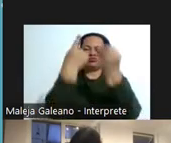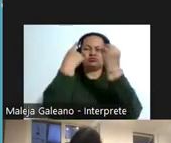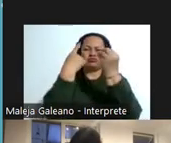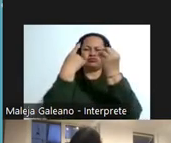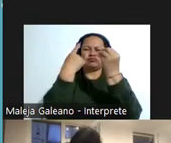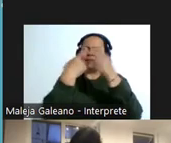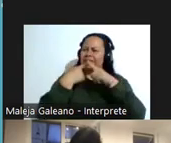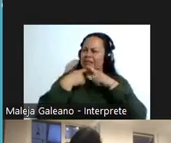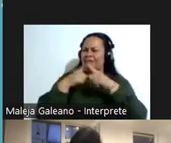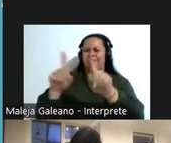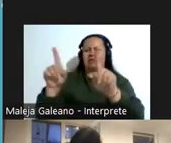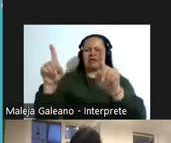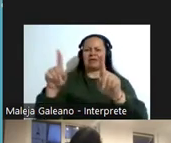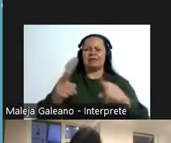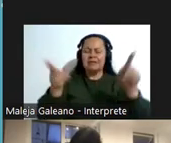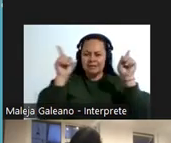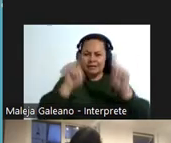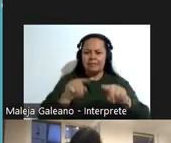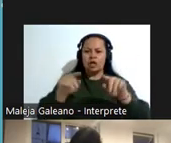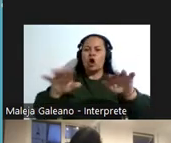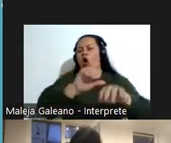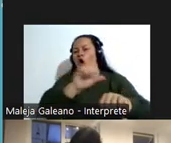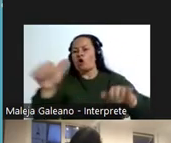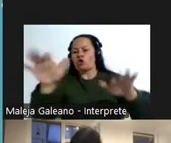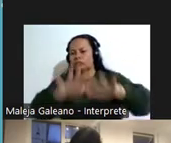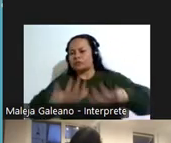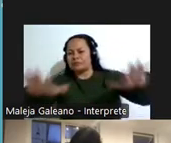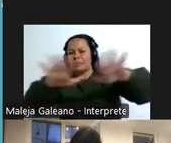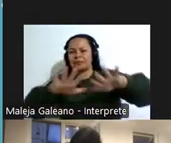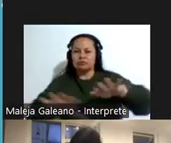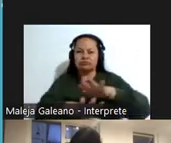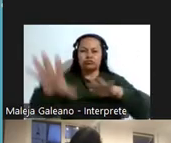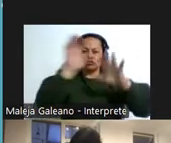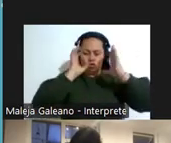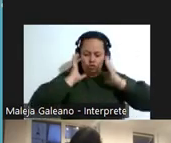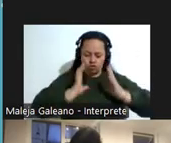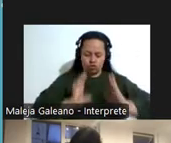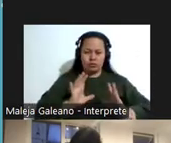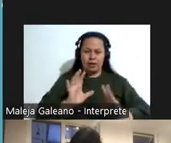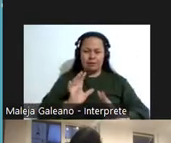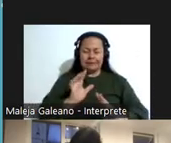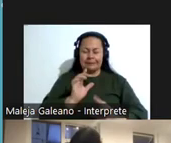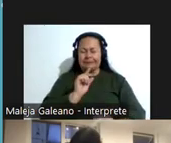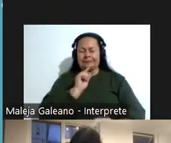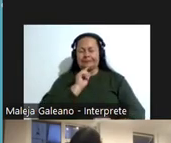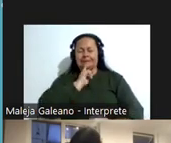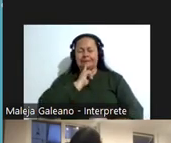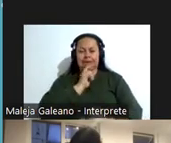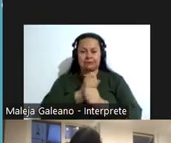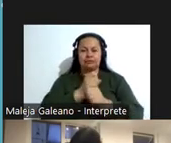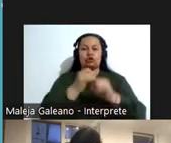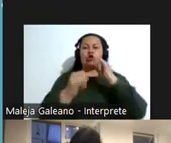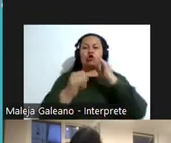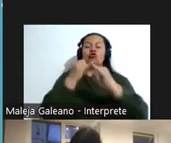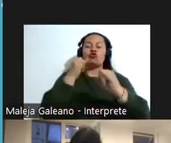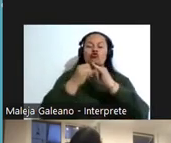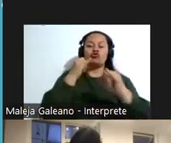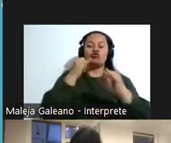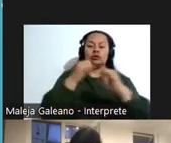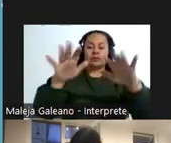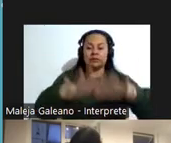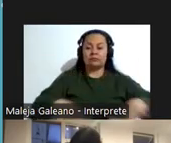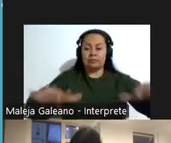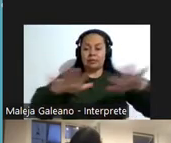Y luego, otro espacio que he denominado así una cartografía corporal crítica. Este es el último espacio de nuestra conversación y es